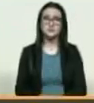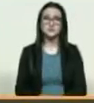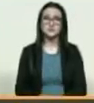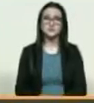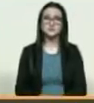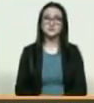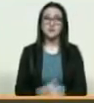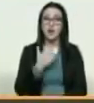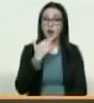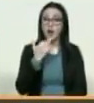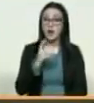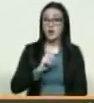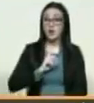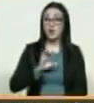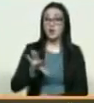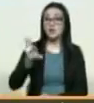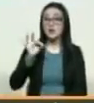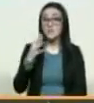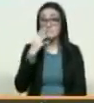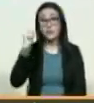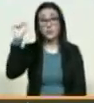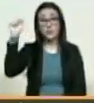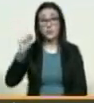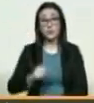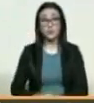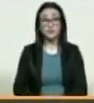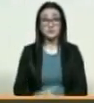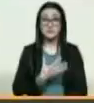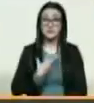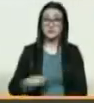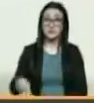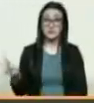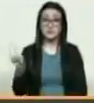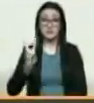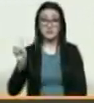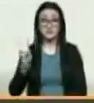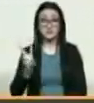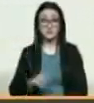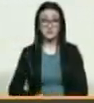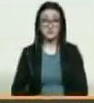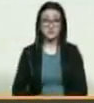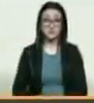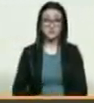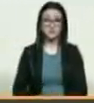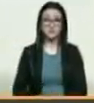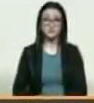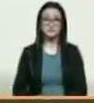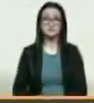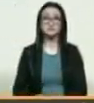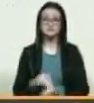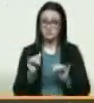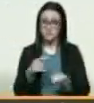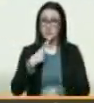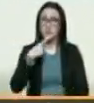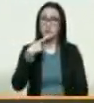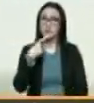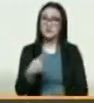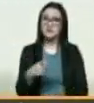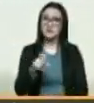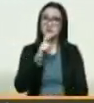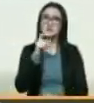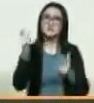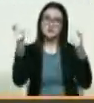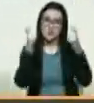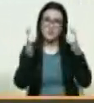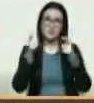si algo me ocurre, elijan a Nicolás Maduro como presidente de la República. Lo dijo el presidente